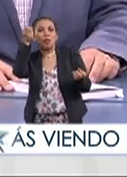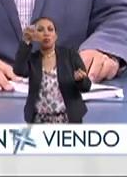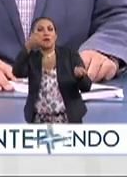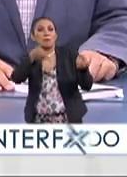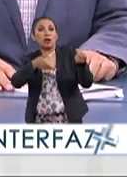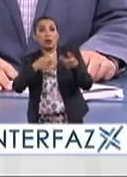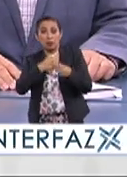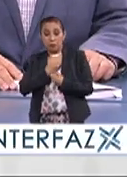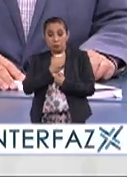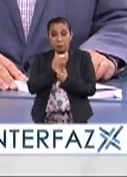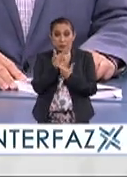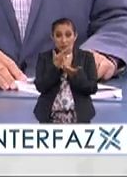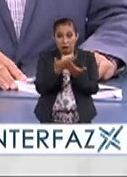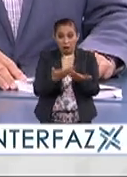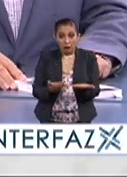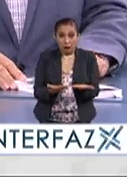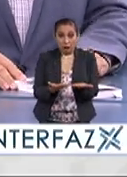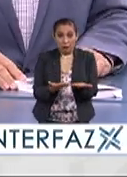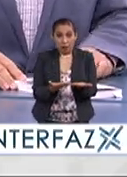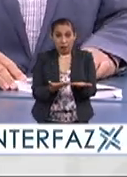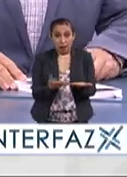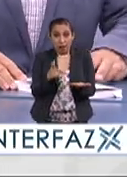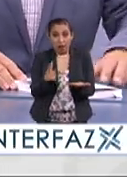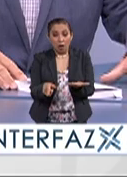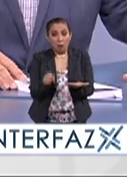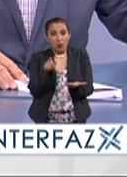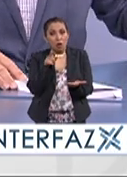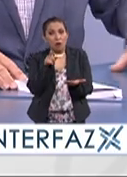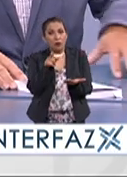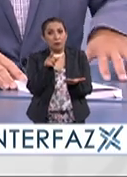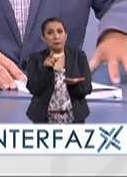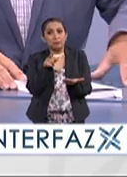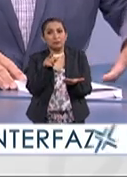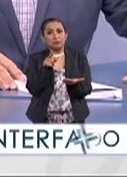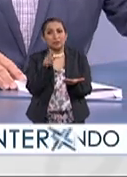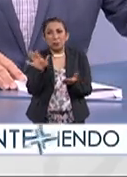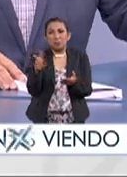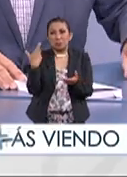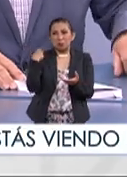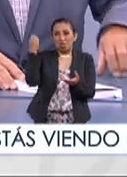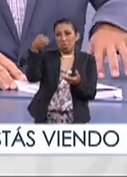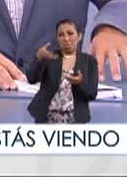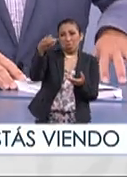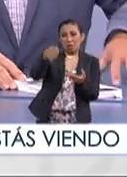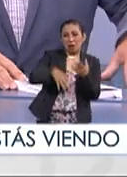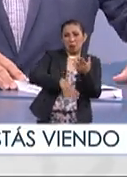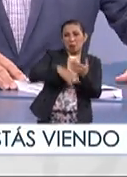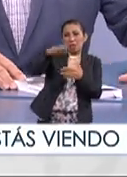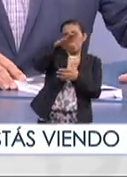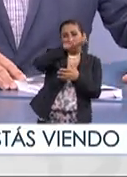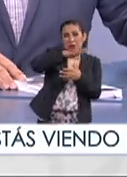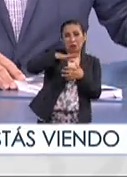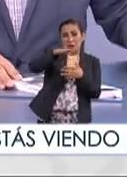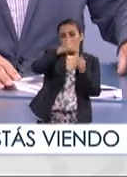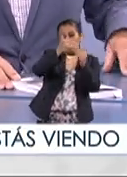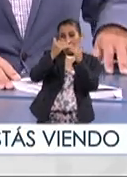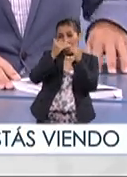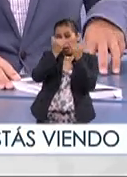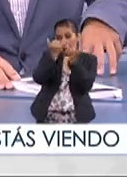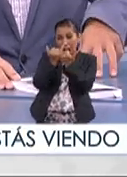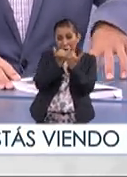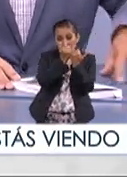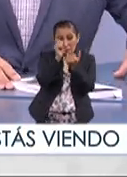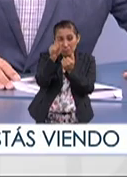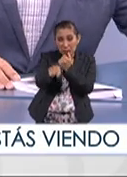que la poesía es precisamente el antídoto contra ese gregarismo, esa uniformidad,